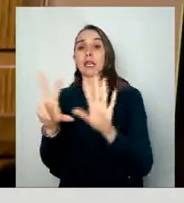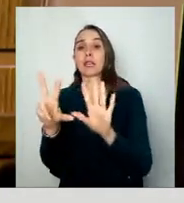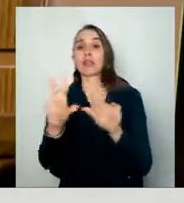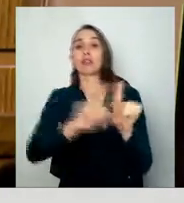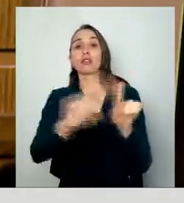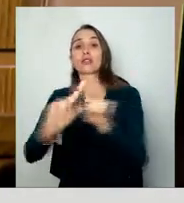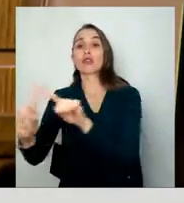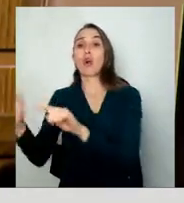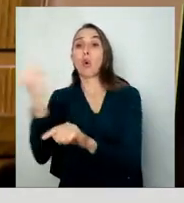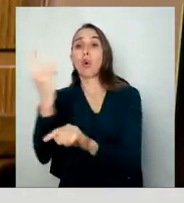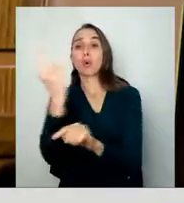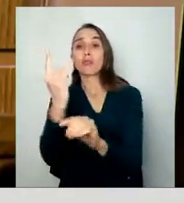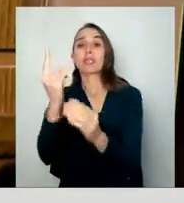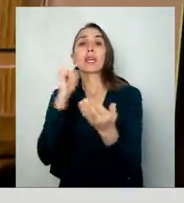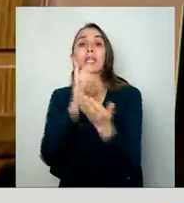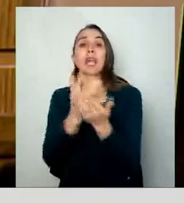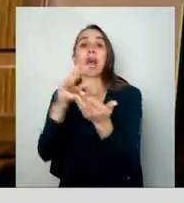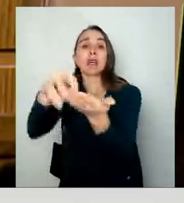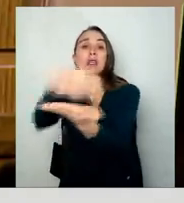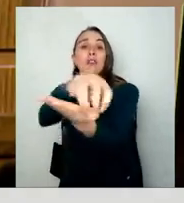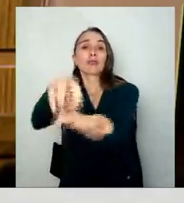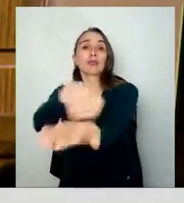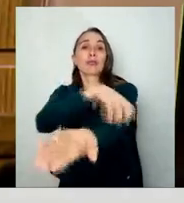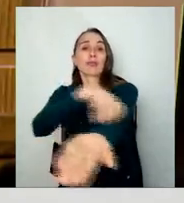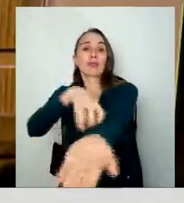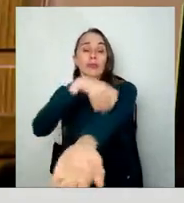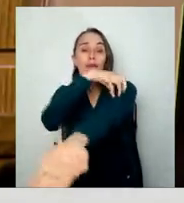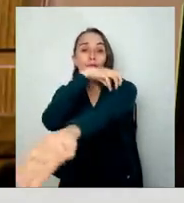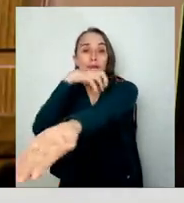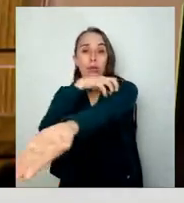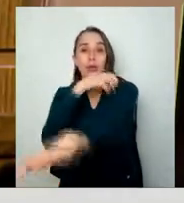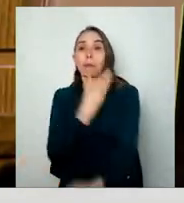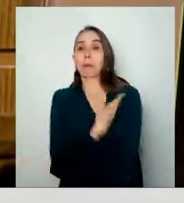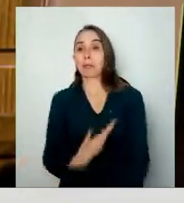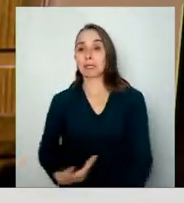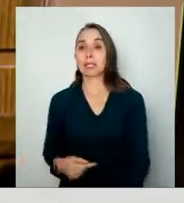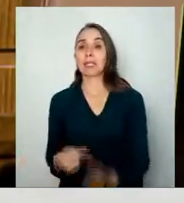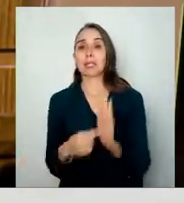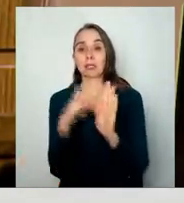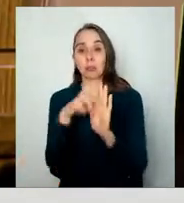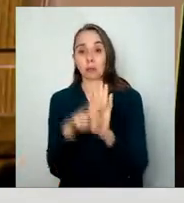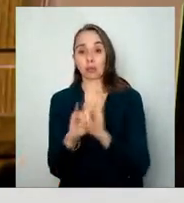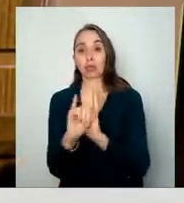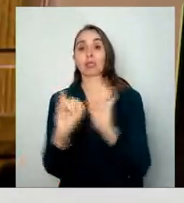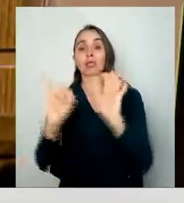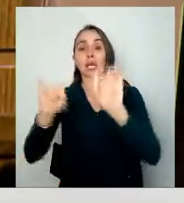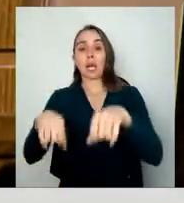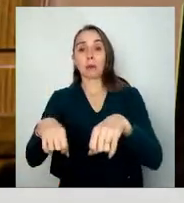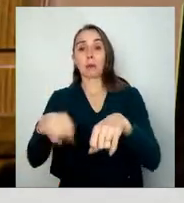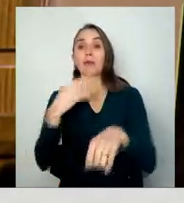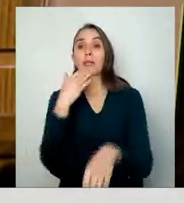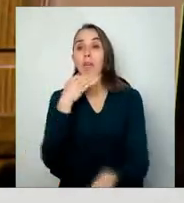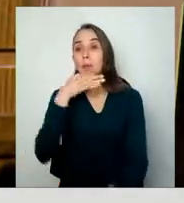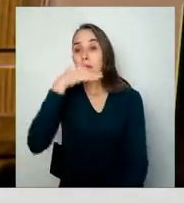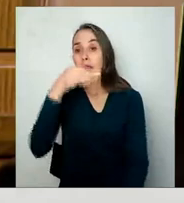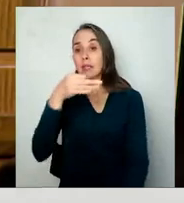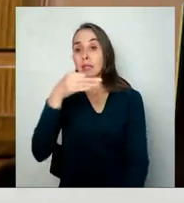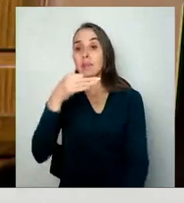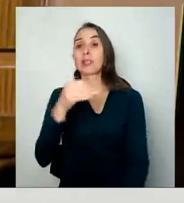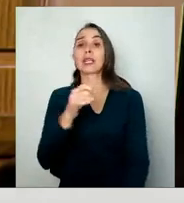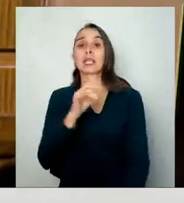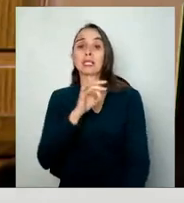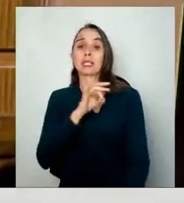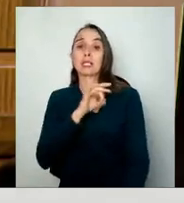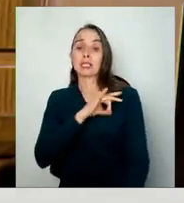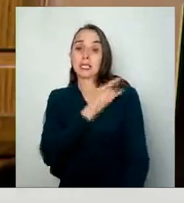en las distintas regiones del país presidente voy a probar esta iniciativa No dejando recalcar la deuda pendiente que tiene este gobierno